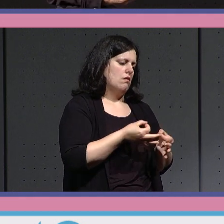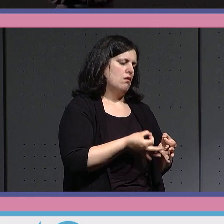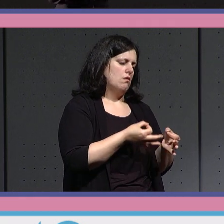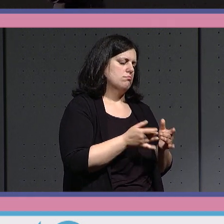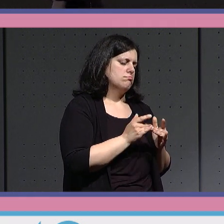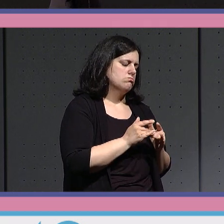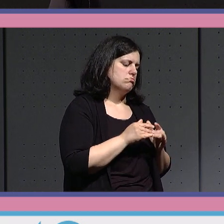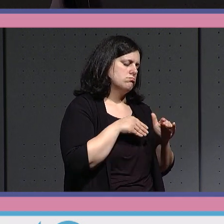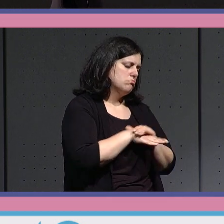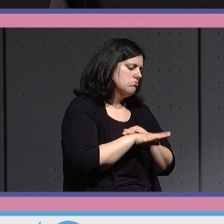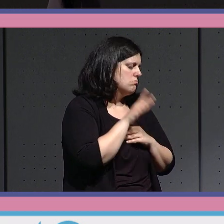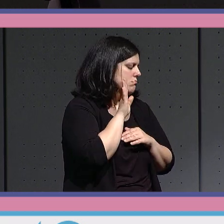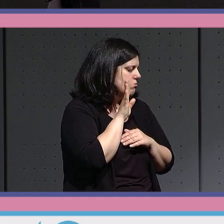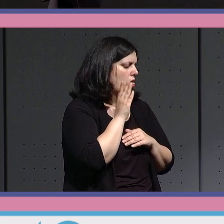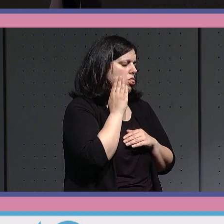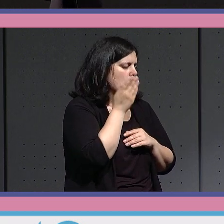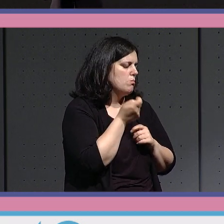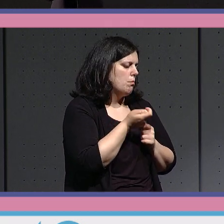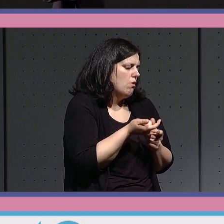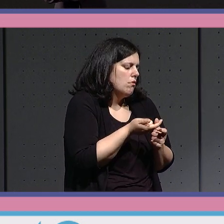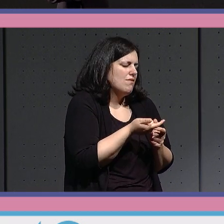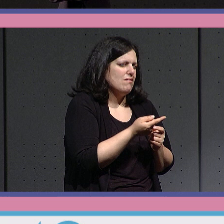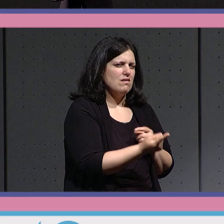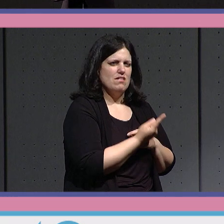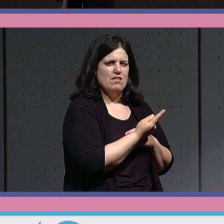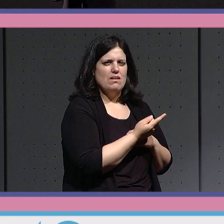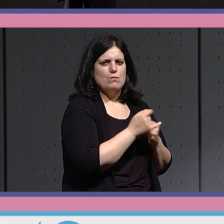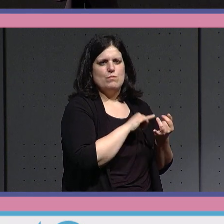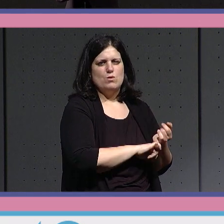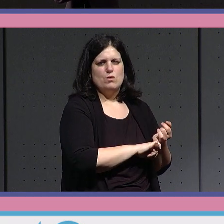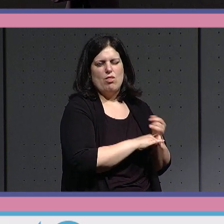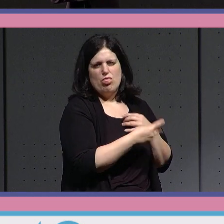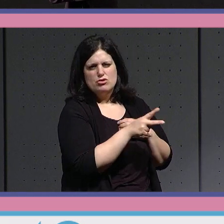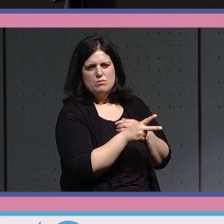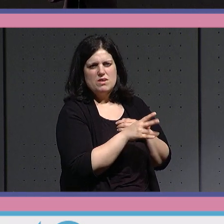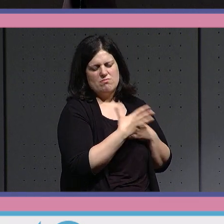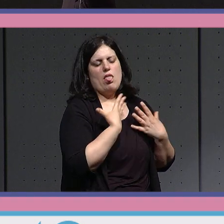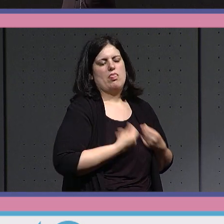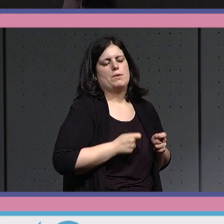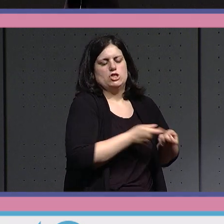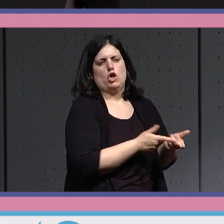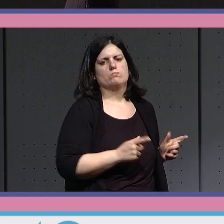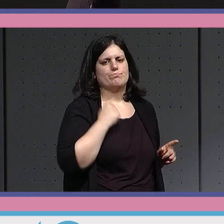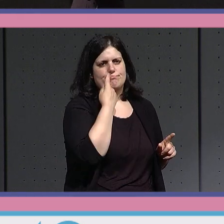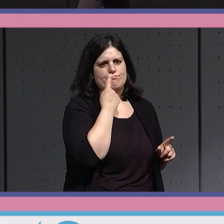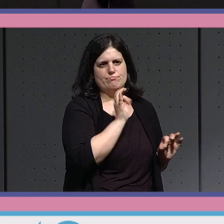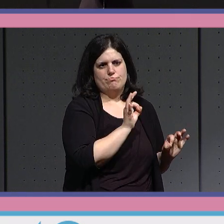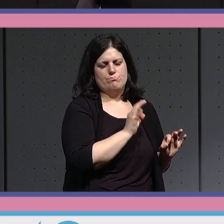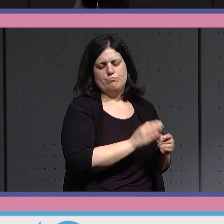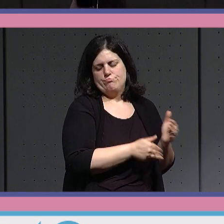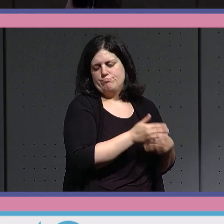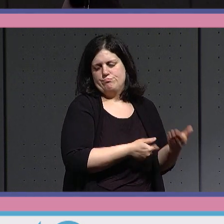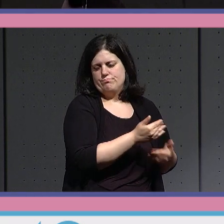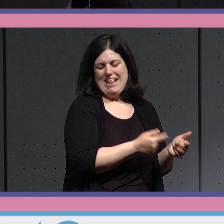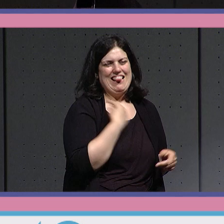apenas duermo. ¿No? Vas haciendo así, dices, ostras, más de 2 semanas, depresión, tal. Luego ya harás lo que hagas, pero